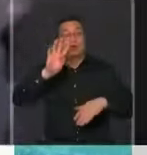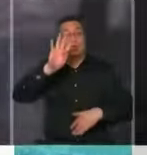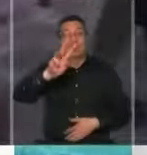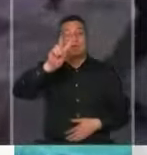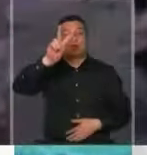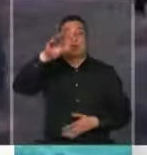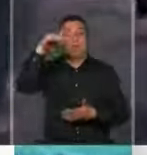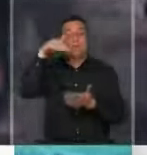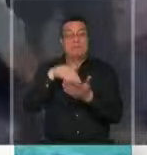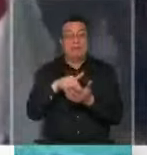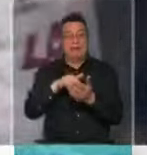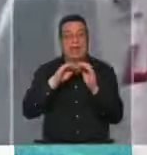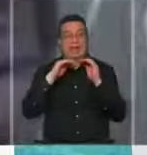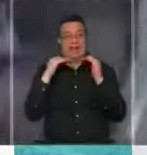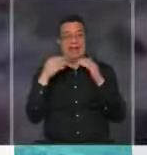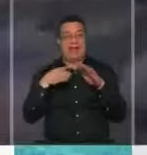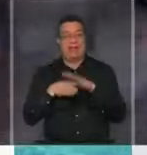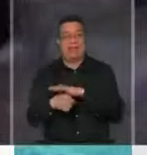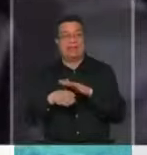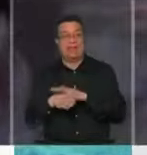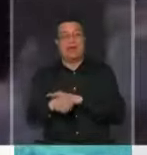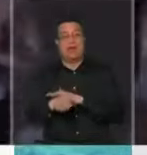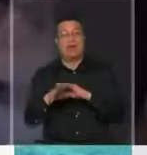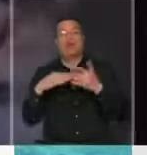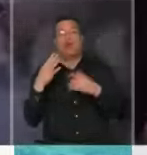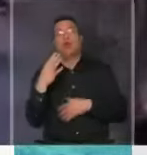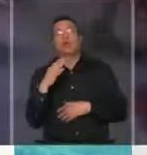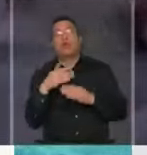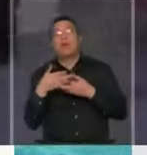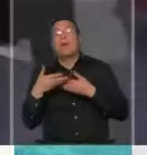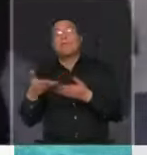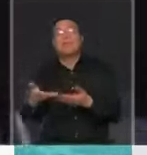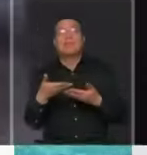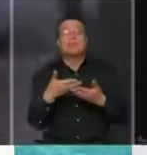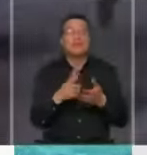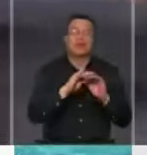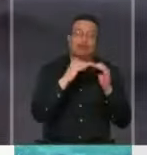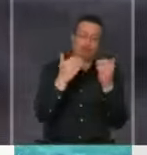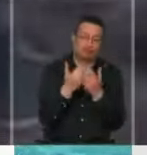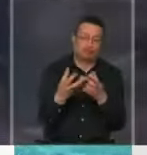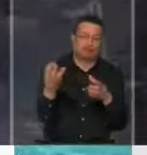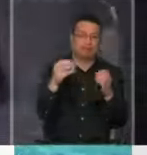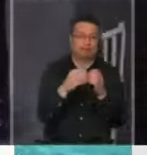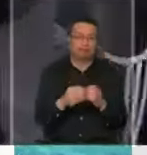fueron 41.000 los que llegaron, más allá de las invitaciones y otros tantos, ya estaba